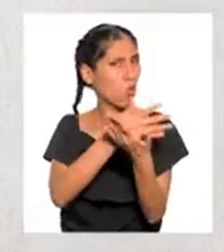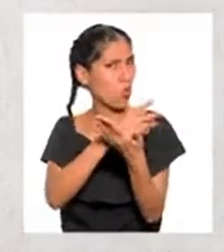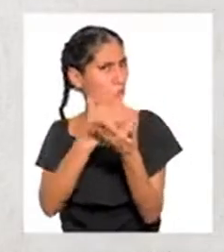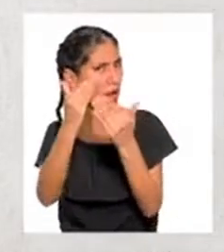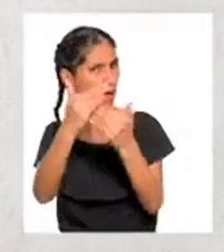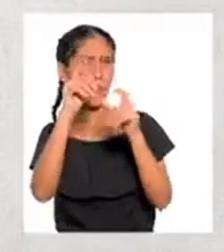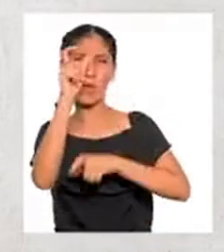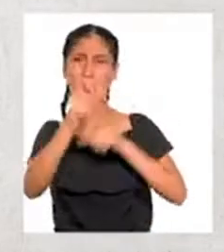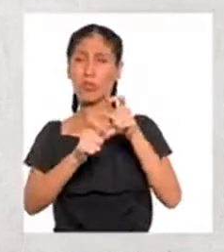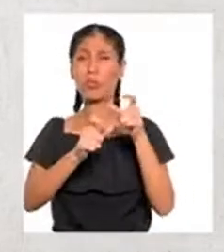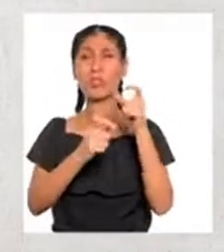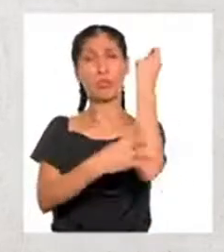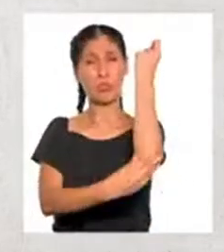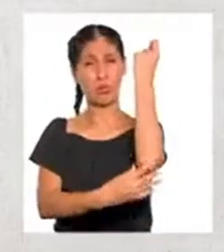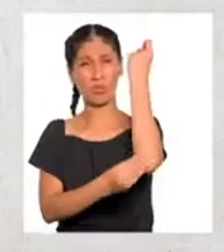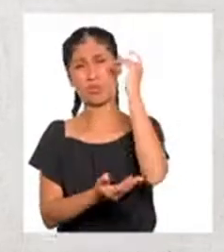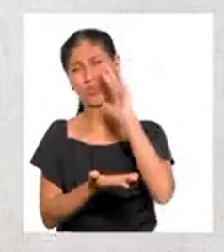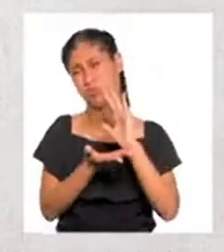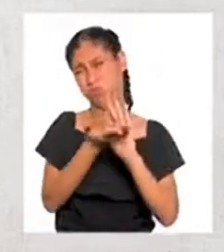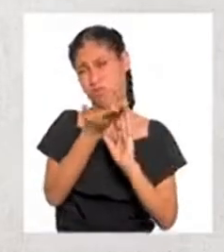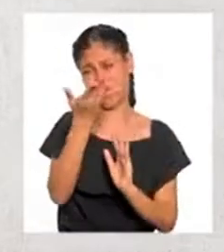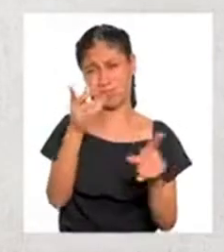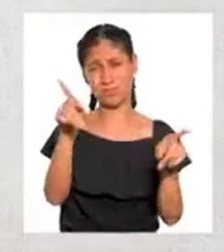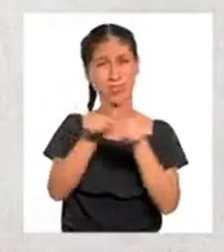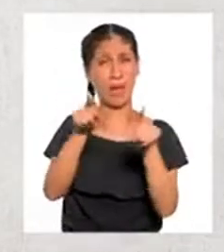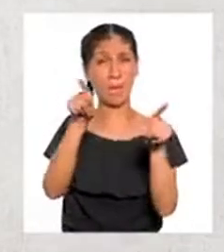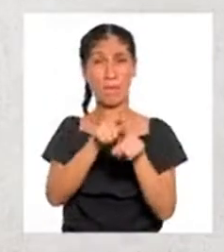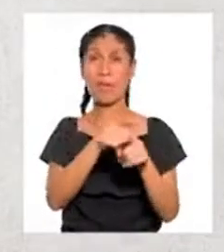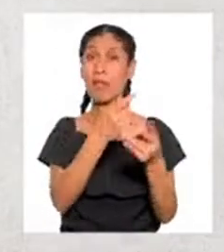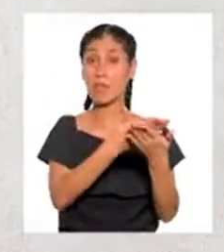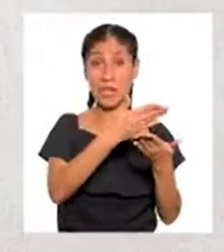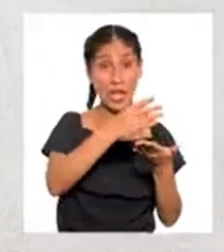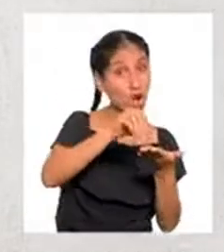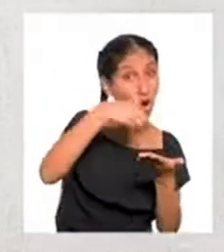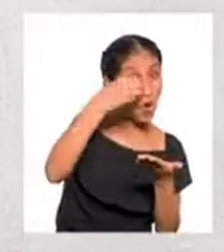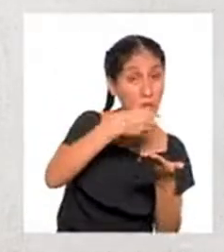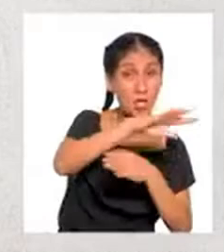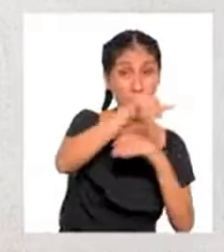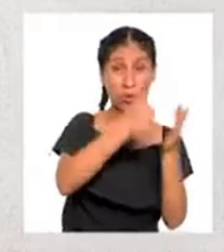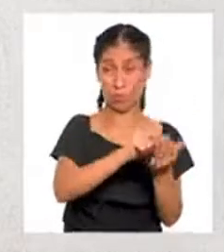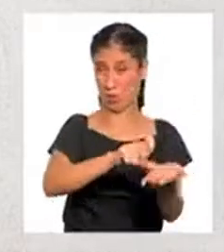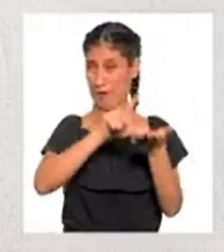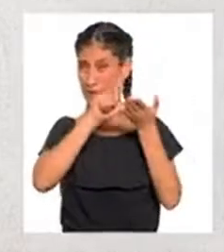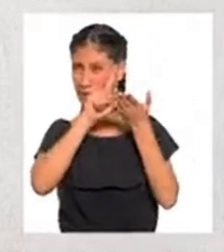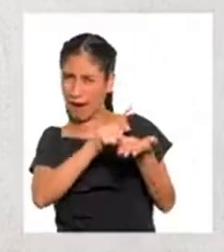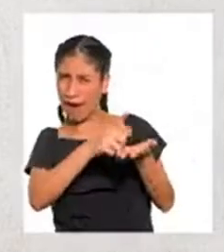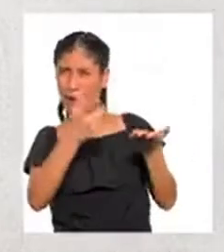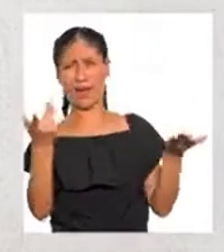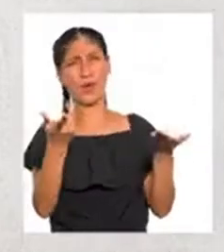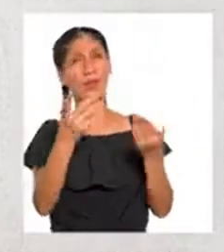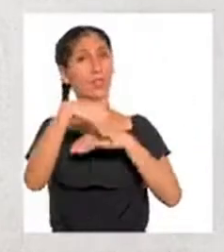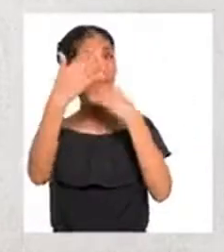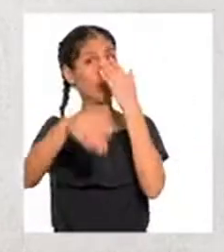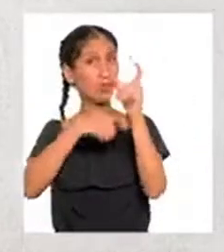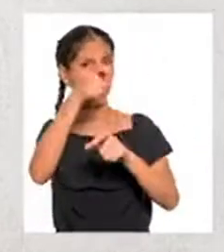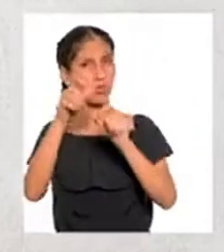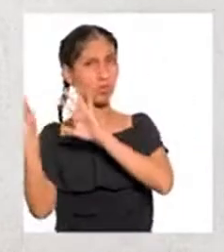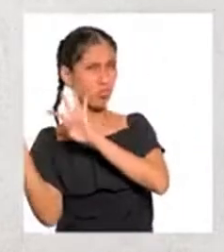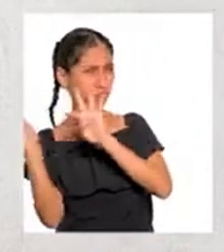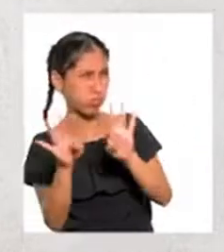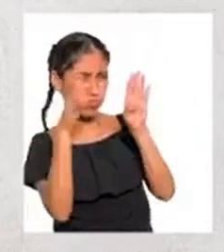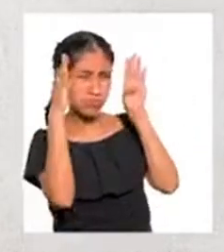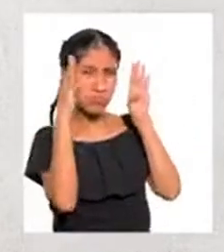de la pobreza y el alza de los precios de los productos alimenticios, situaciones que influyeron en la atención de